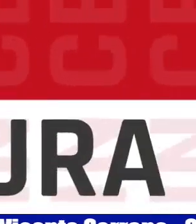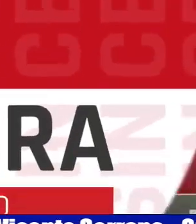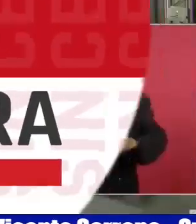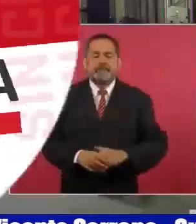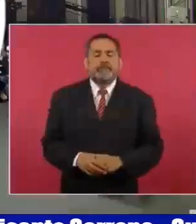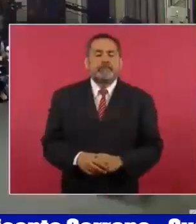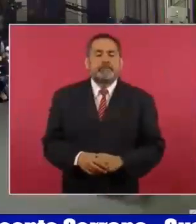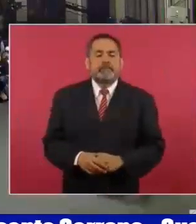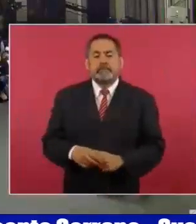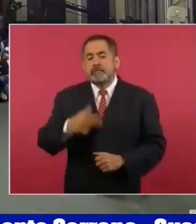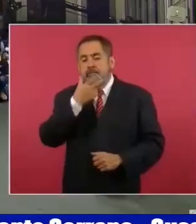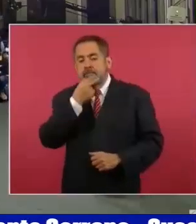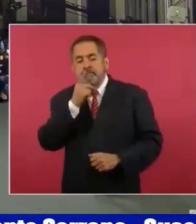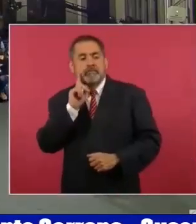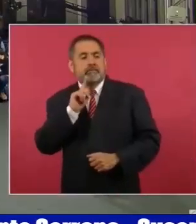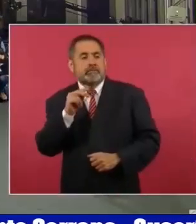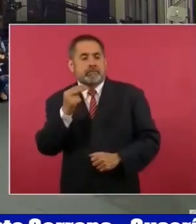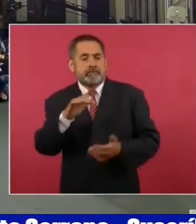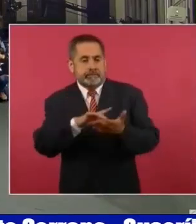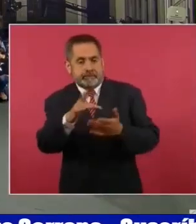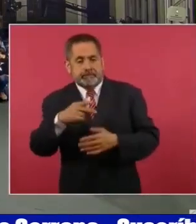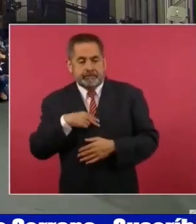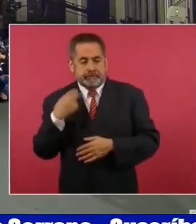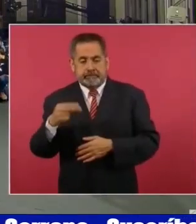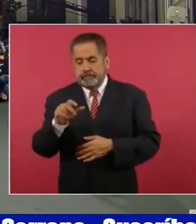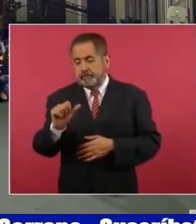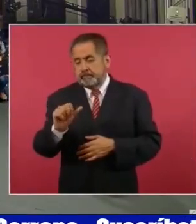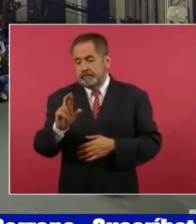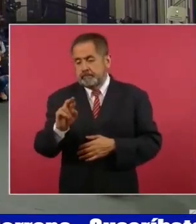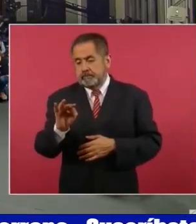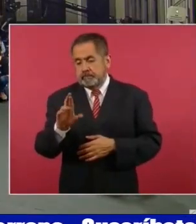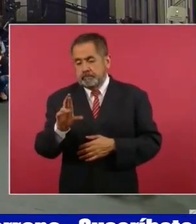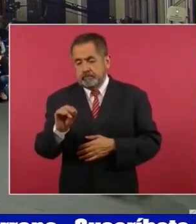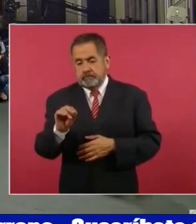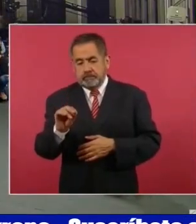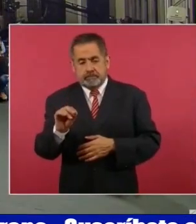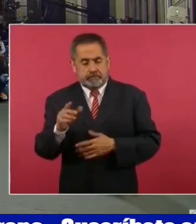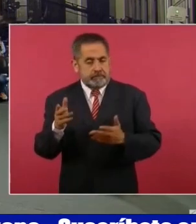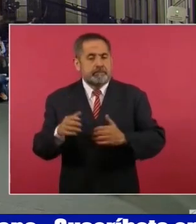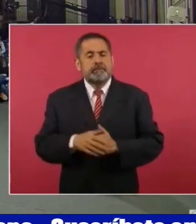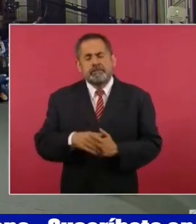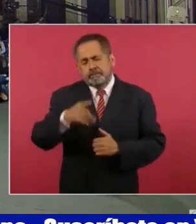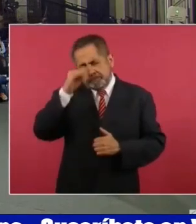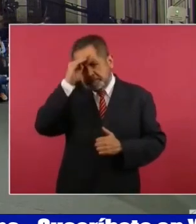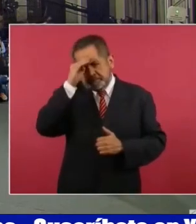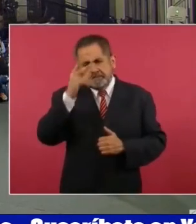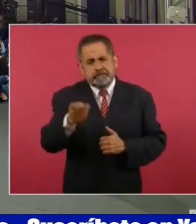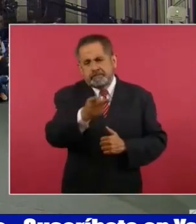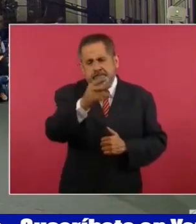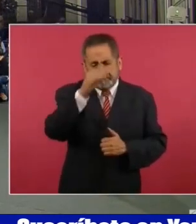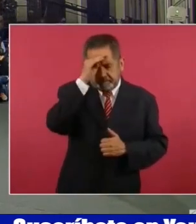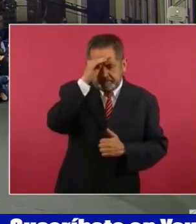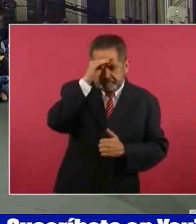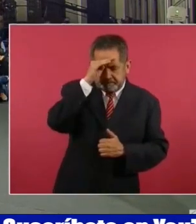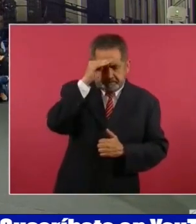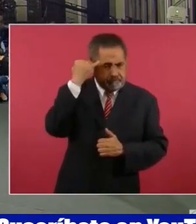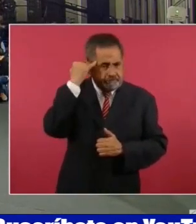Gracias, presidente. Buenos días. Arturo Cerda, del Financiero Bloomberg. ¿Qué expectativa tiene, señor, de la